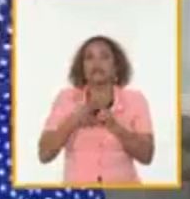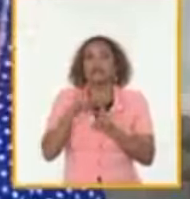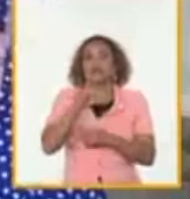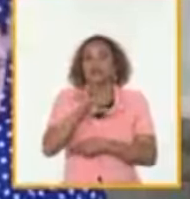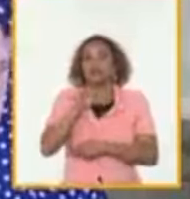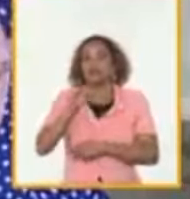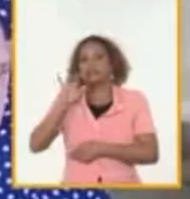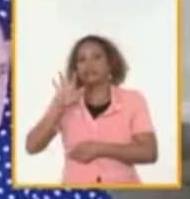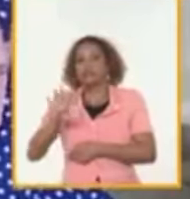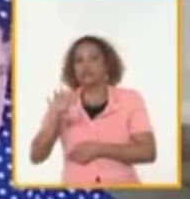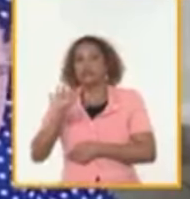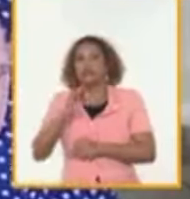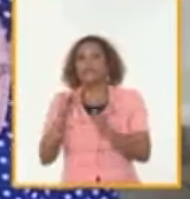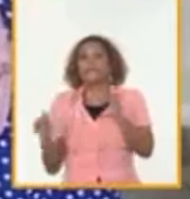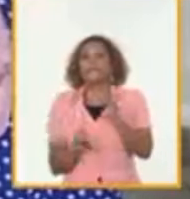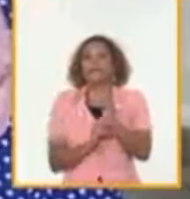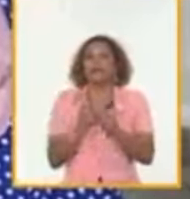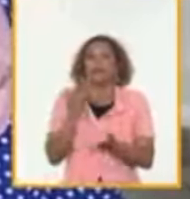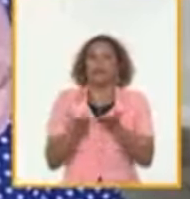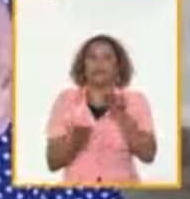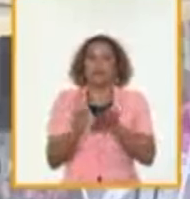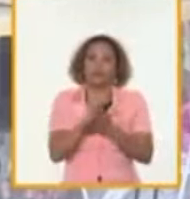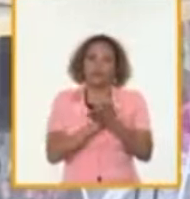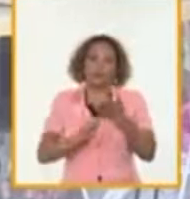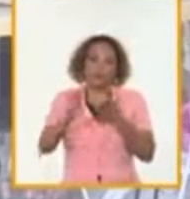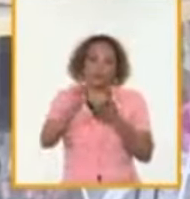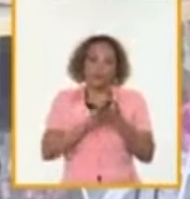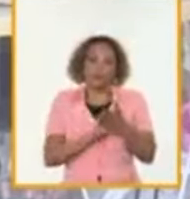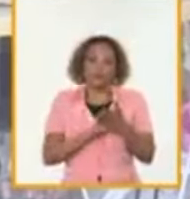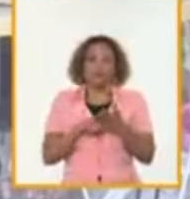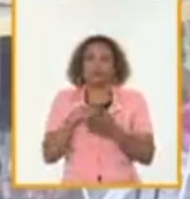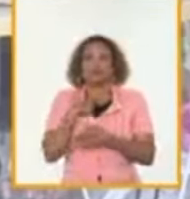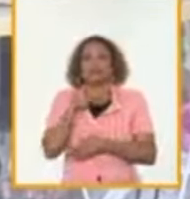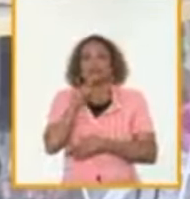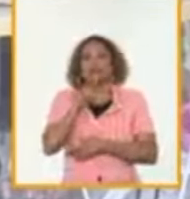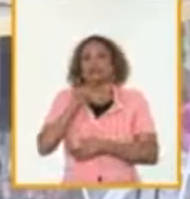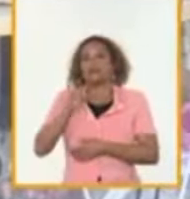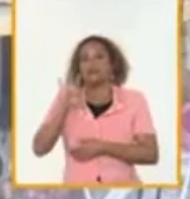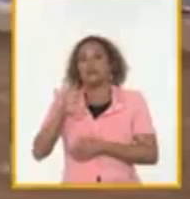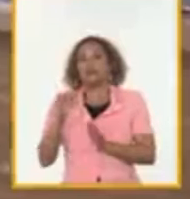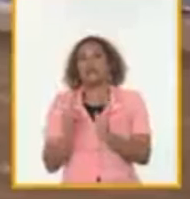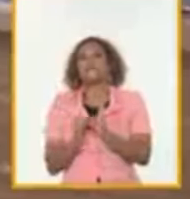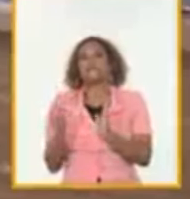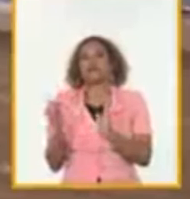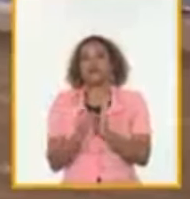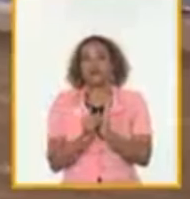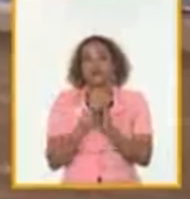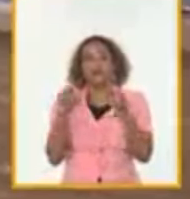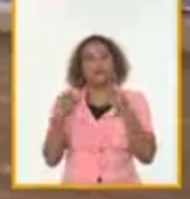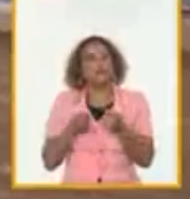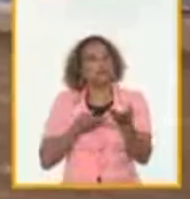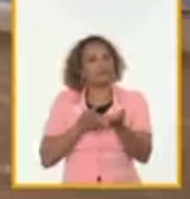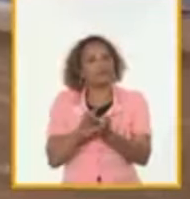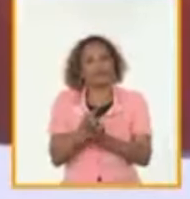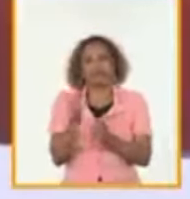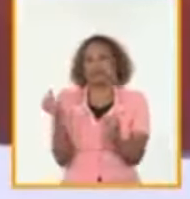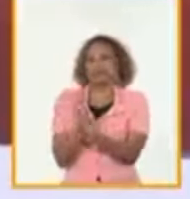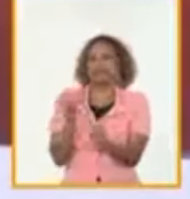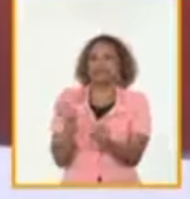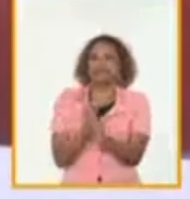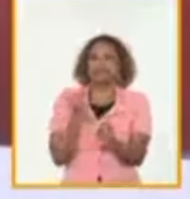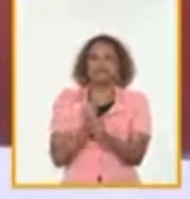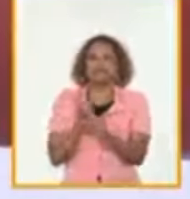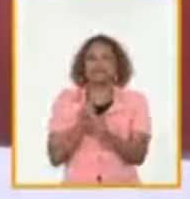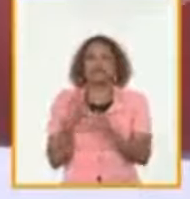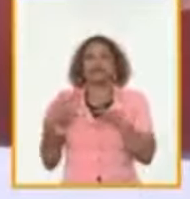millones menos de déficit fiscal que lo que habíamos planificado estamos en 165 millones que tenemos que seguir trabajando para eh de